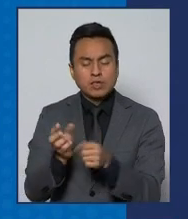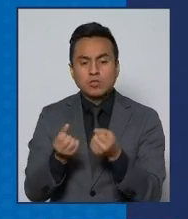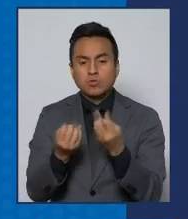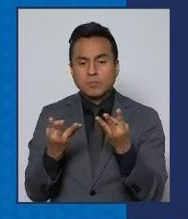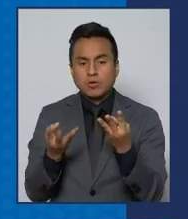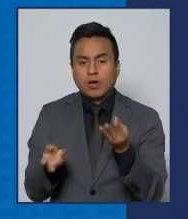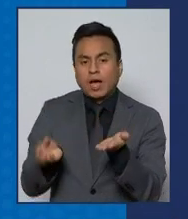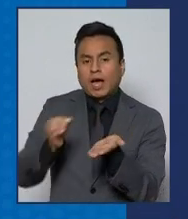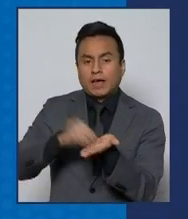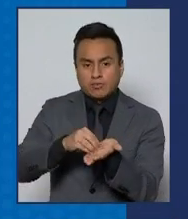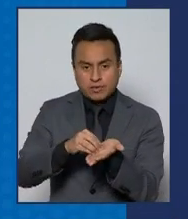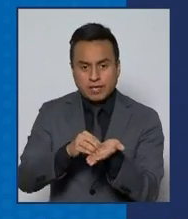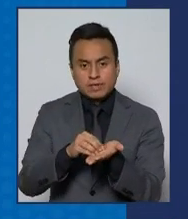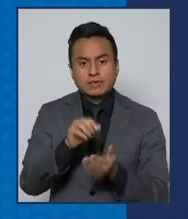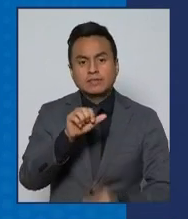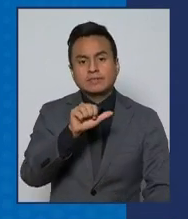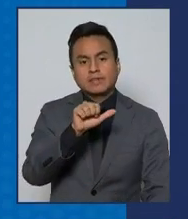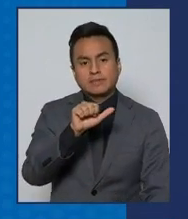número adicional de